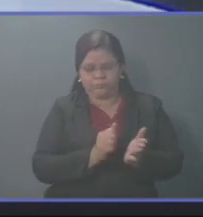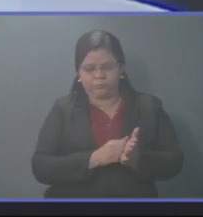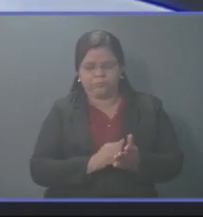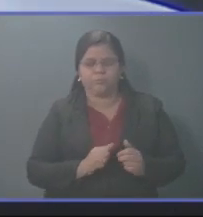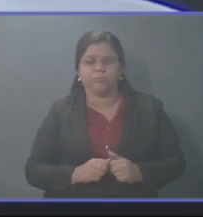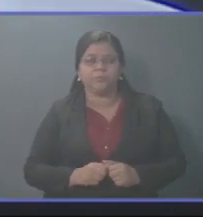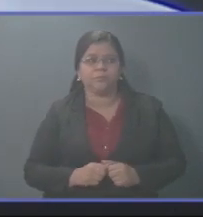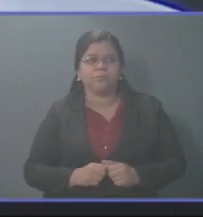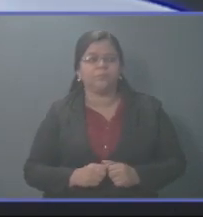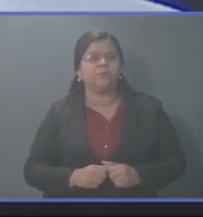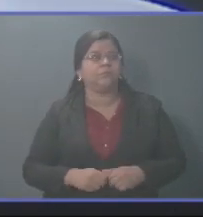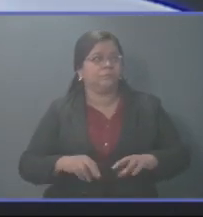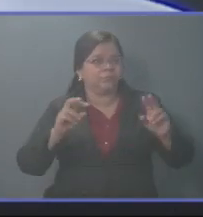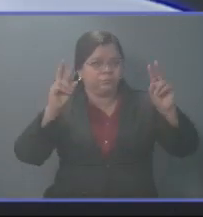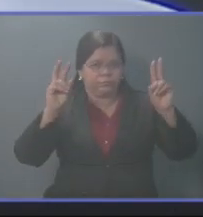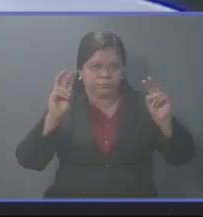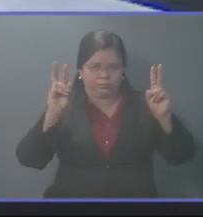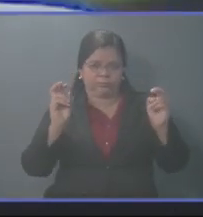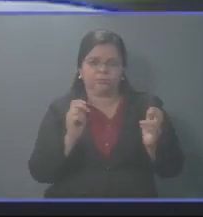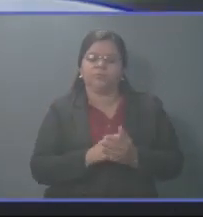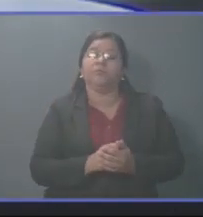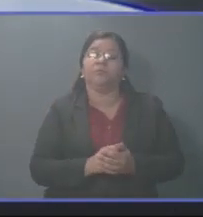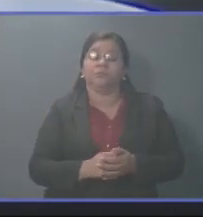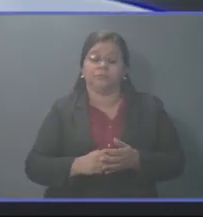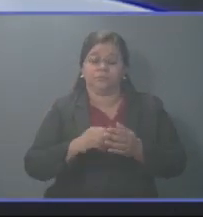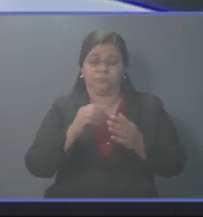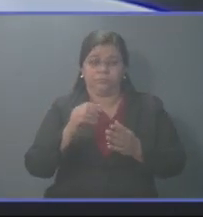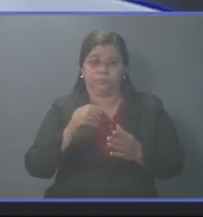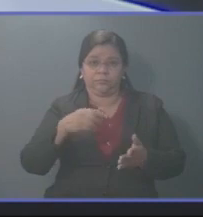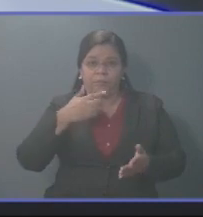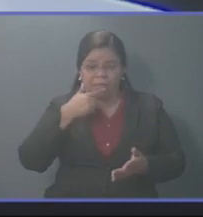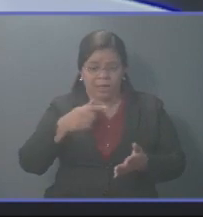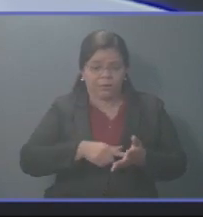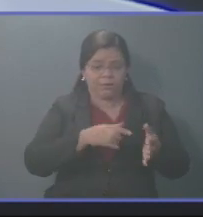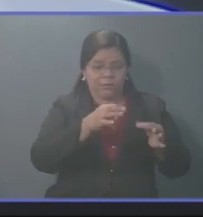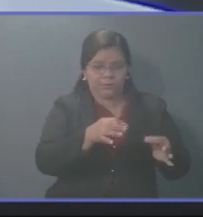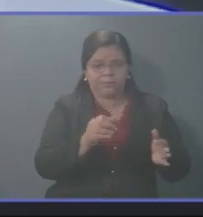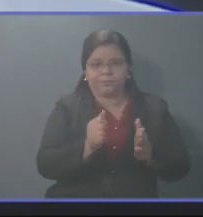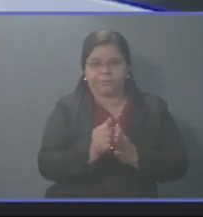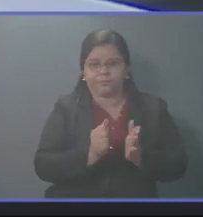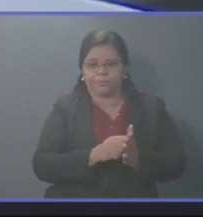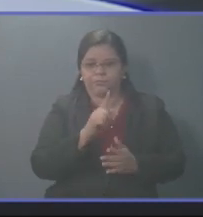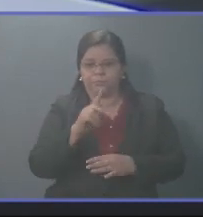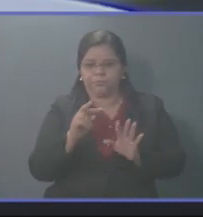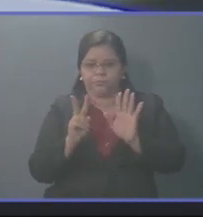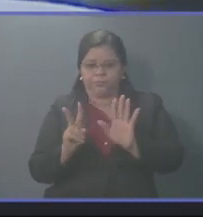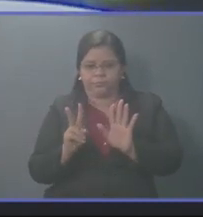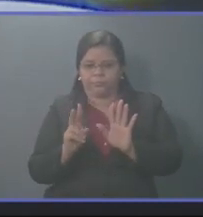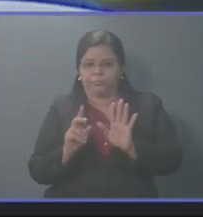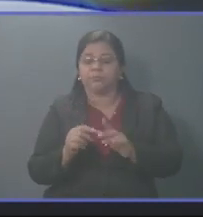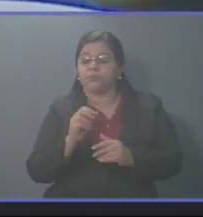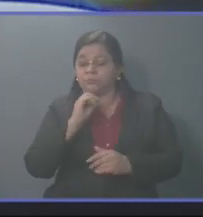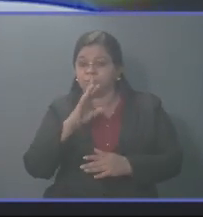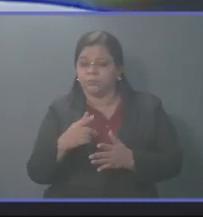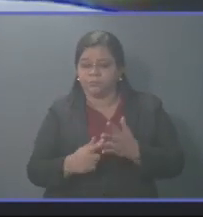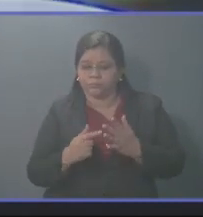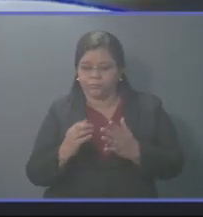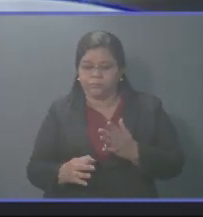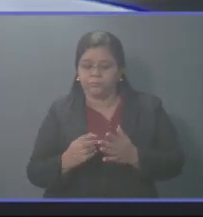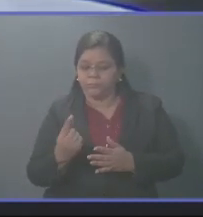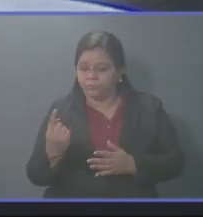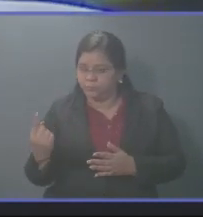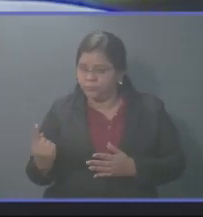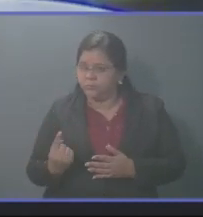manera. Abro comillas, denuncia, artículo 126. Los miembros que reconoce esta ley o particulares que se